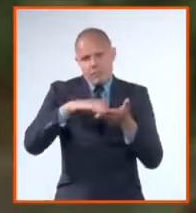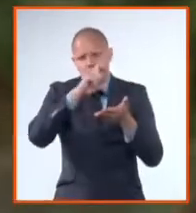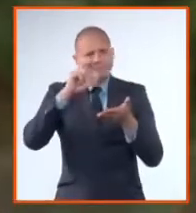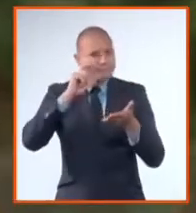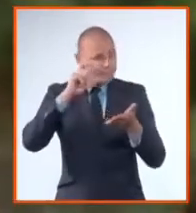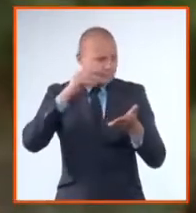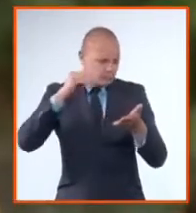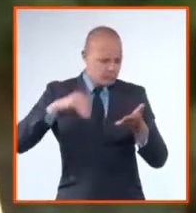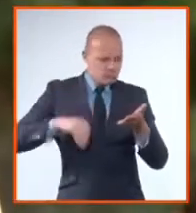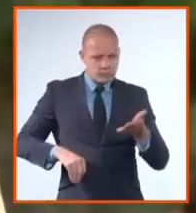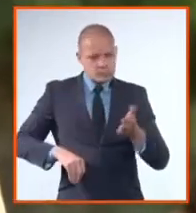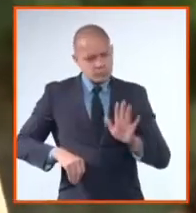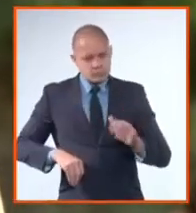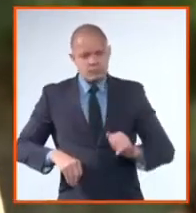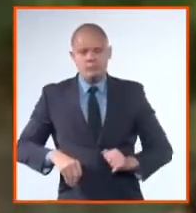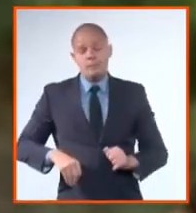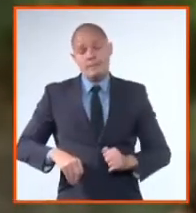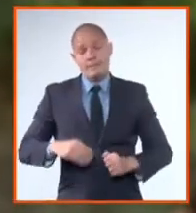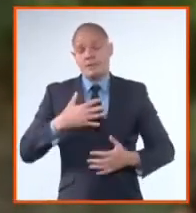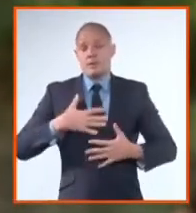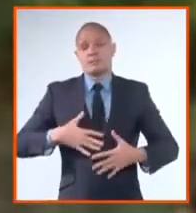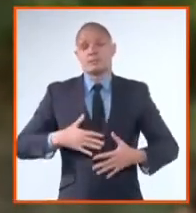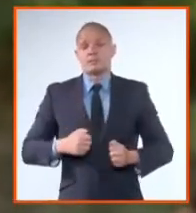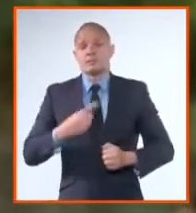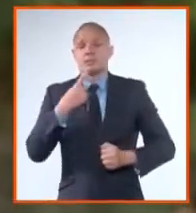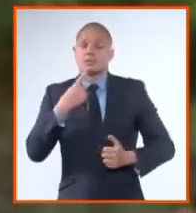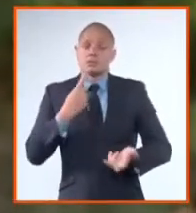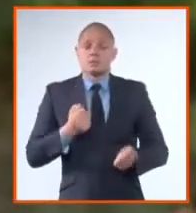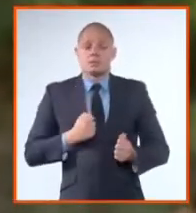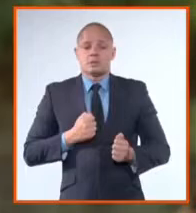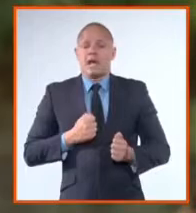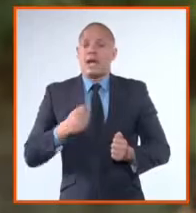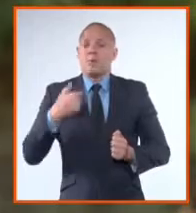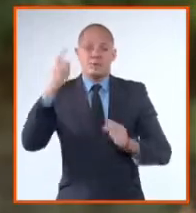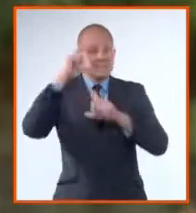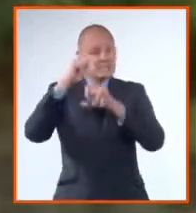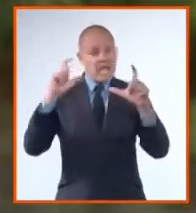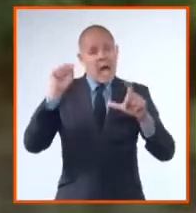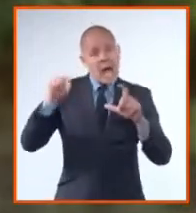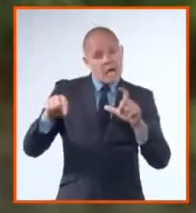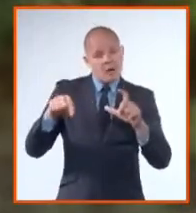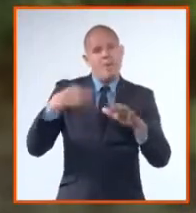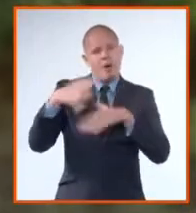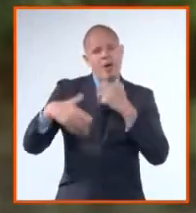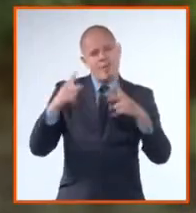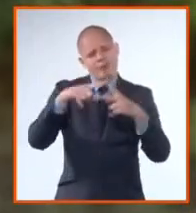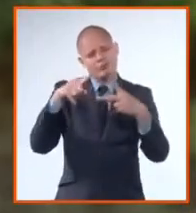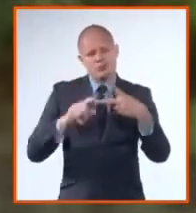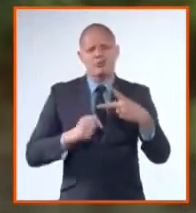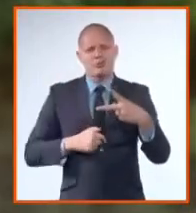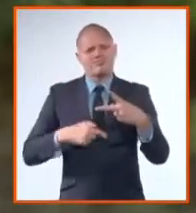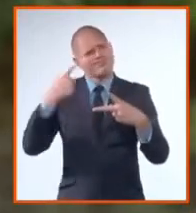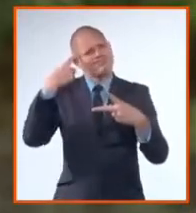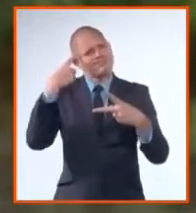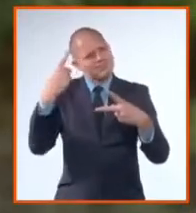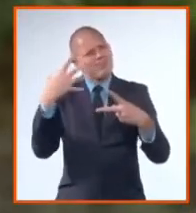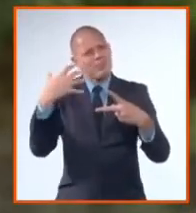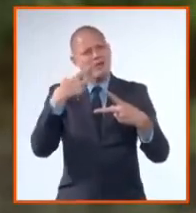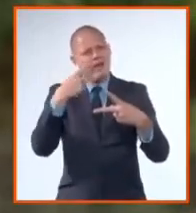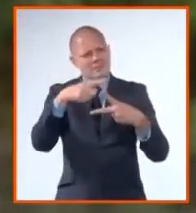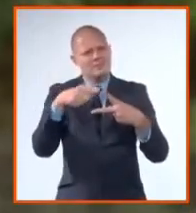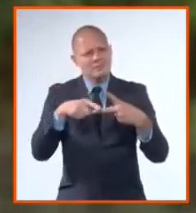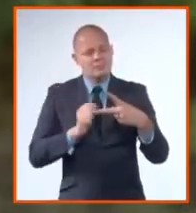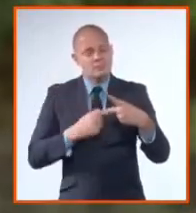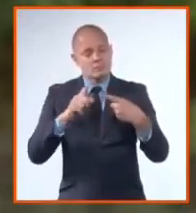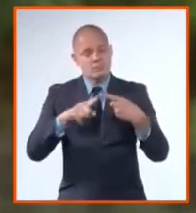ciencias hay dos problemas que yo considero que son vitales. Uno es la superación de los jóvenes con el objetivo de